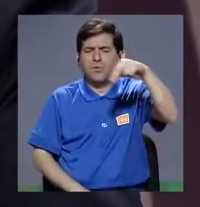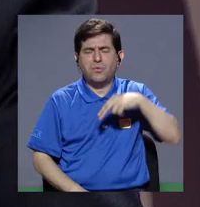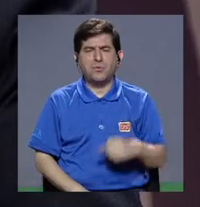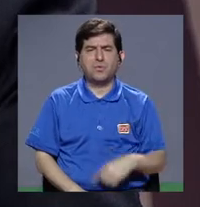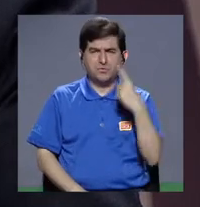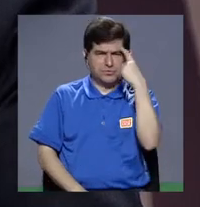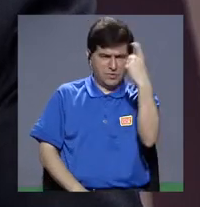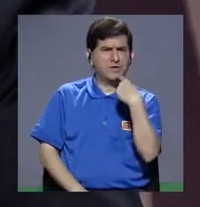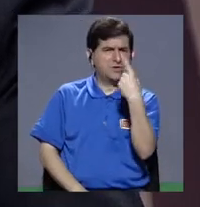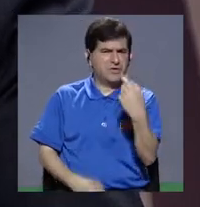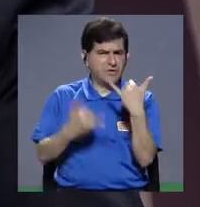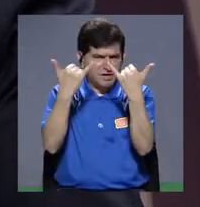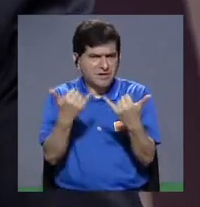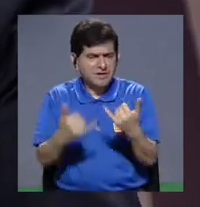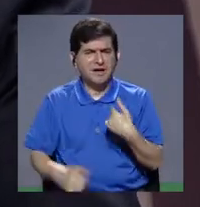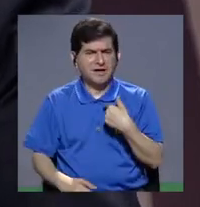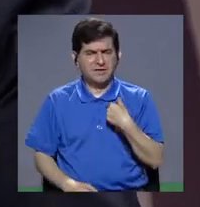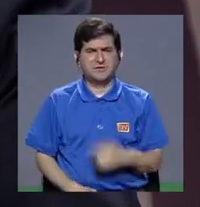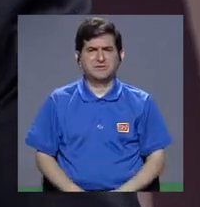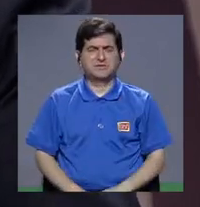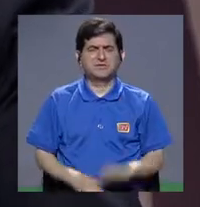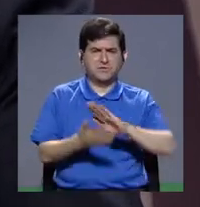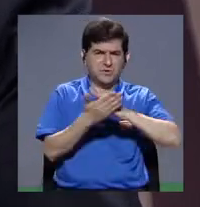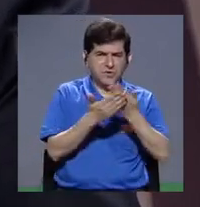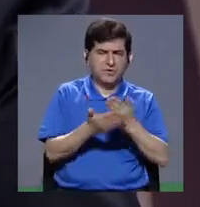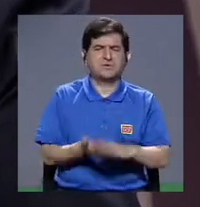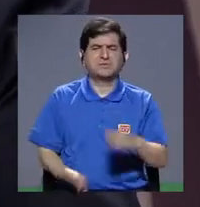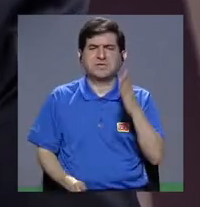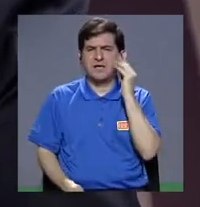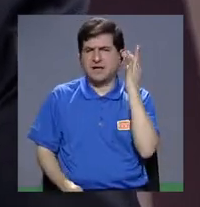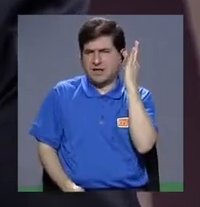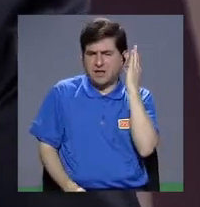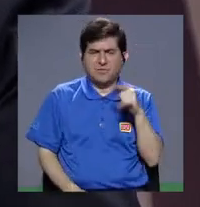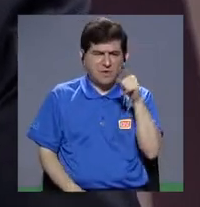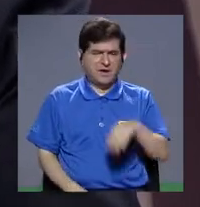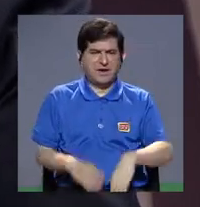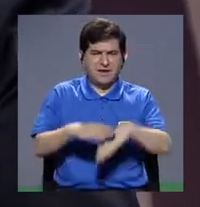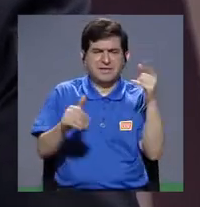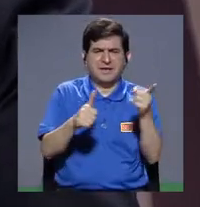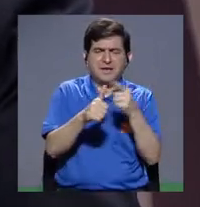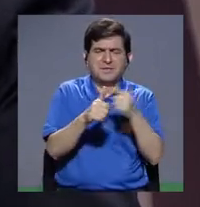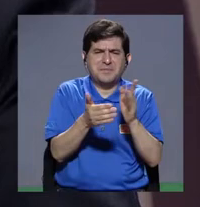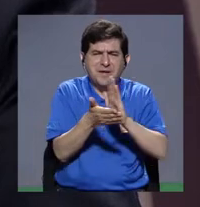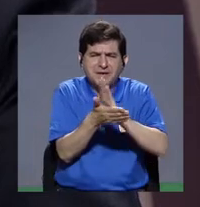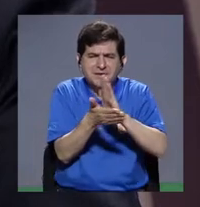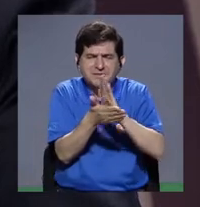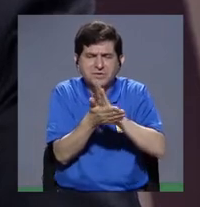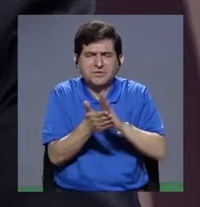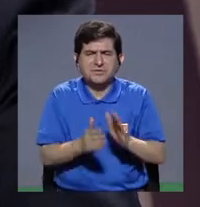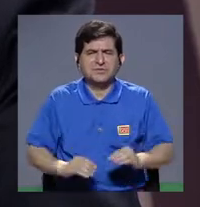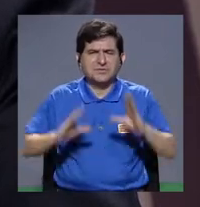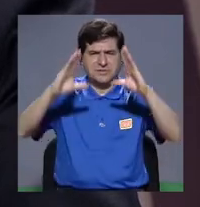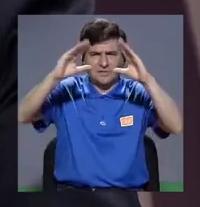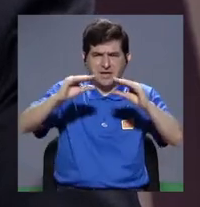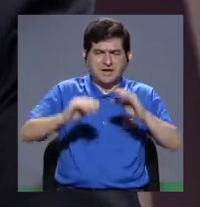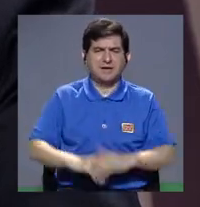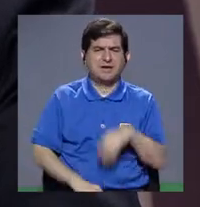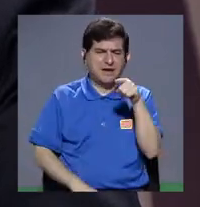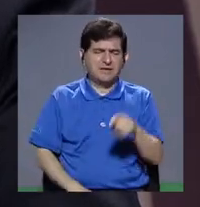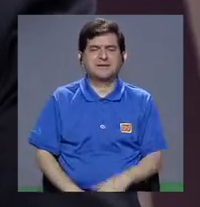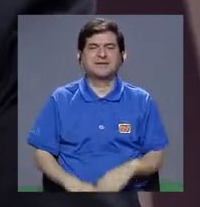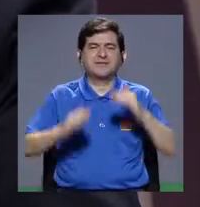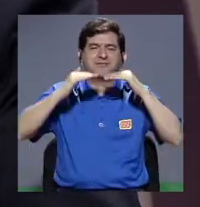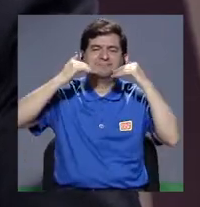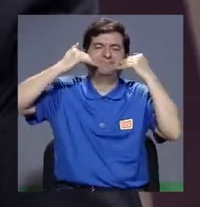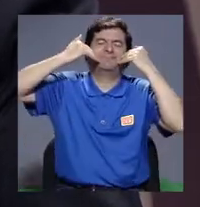mucho ya le dije viajo de entre la cocina de mi abuela cuando sacaba las primeras tortillas de la tarde y se agachaba con